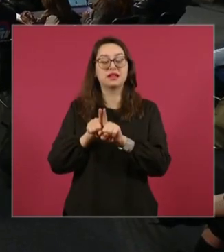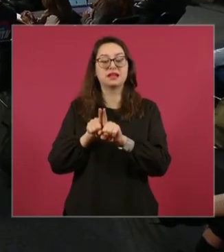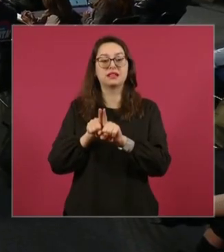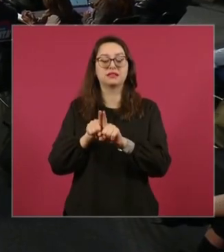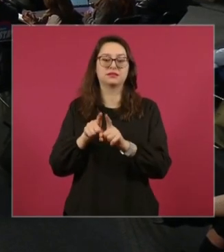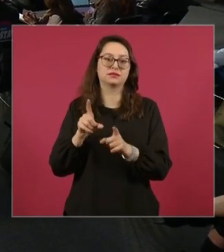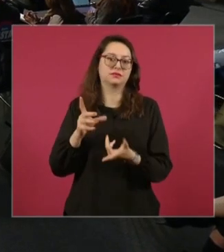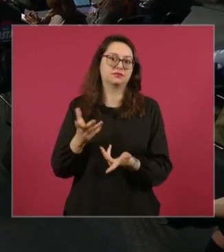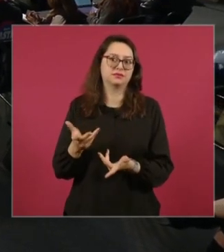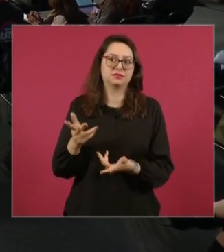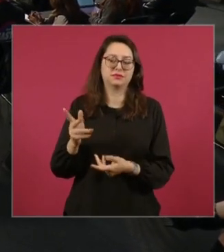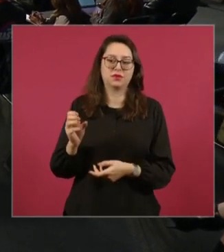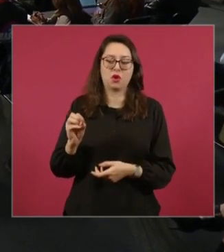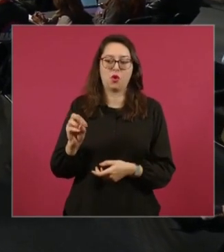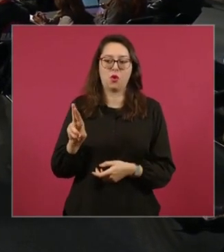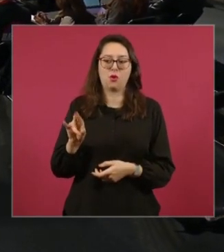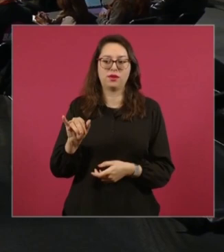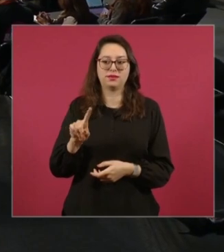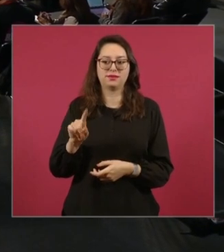todo Orizaba,